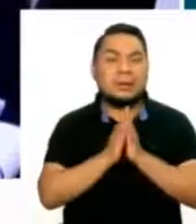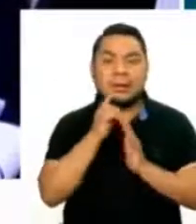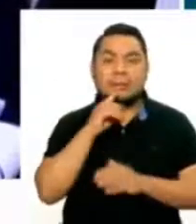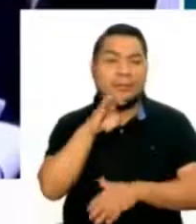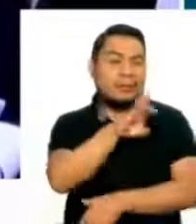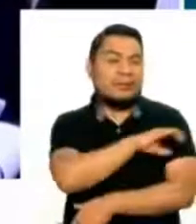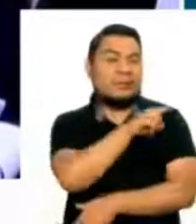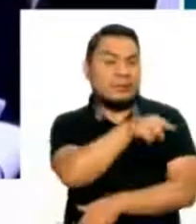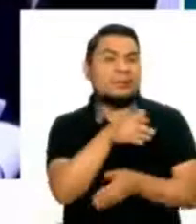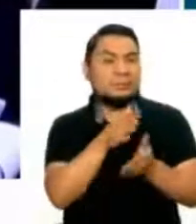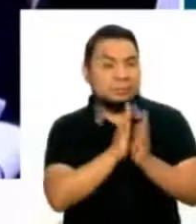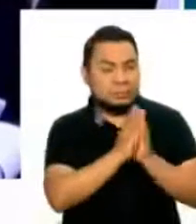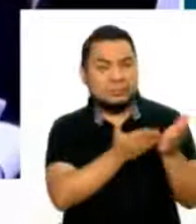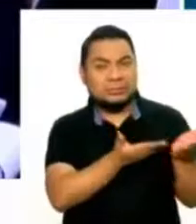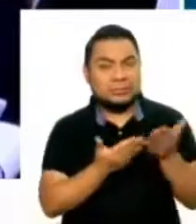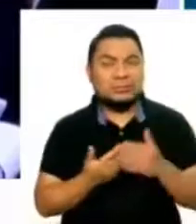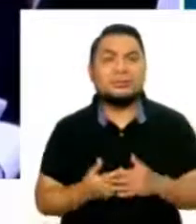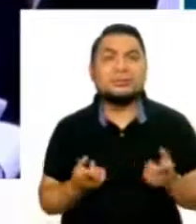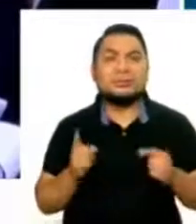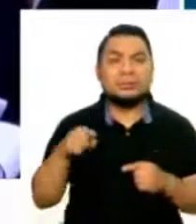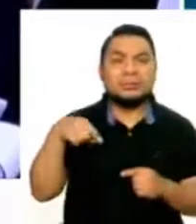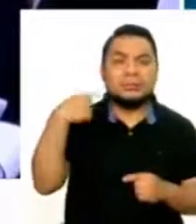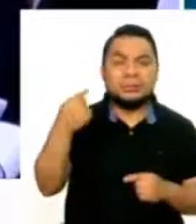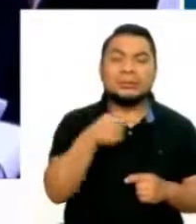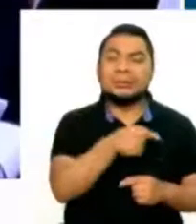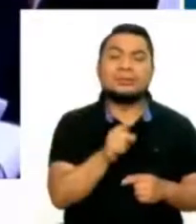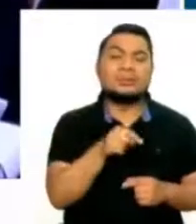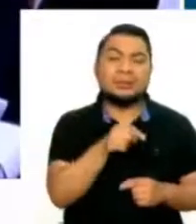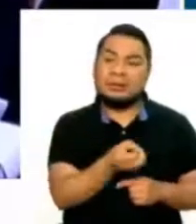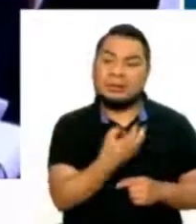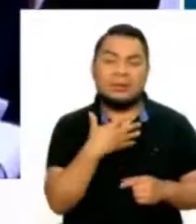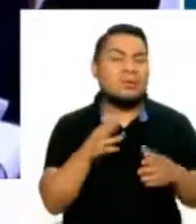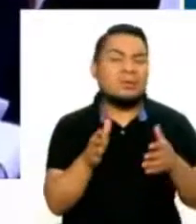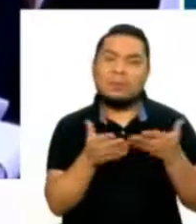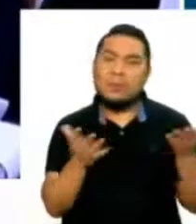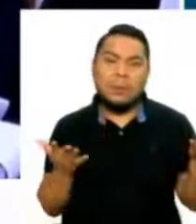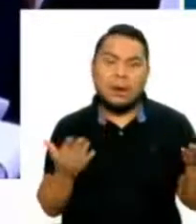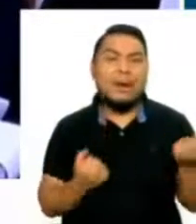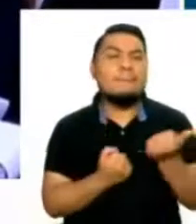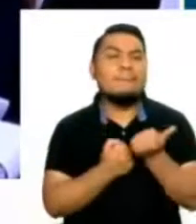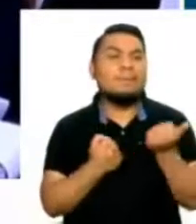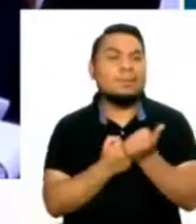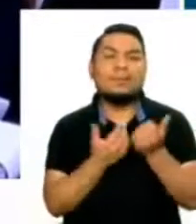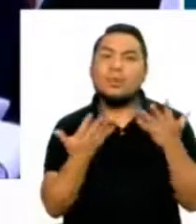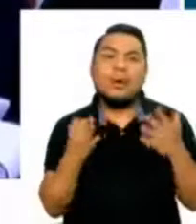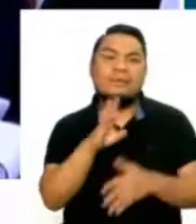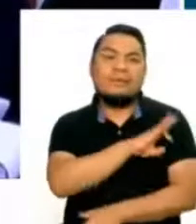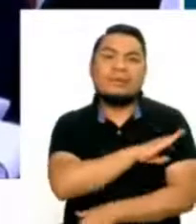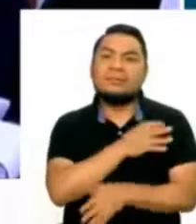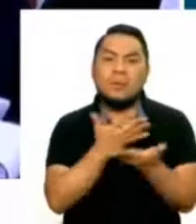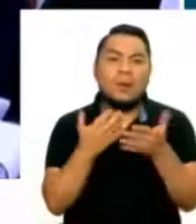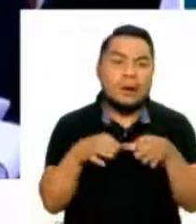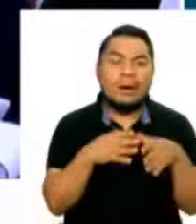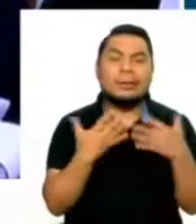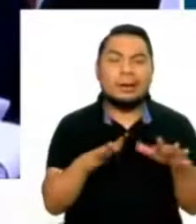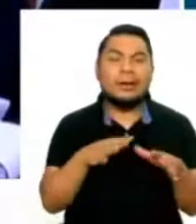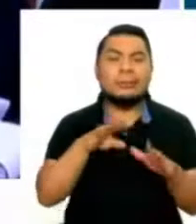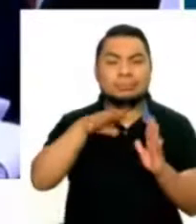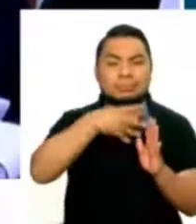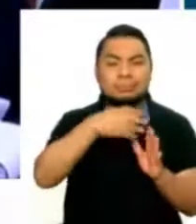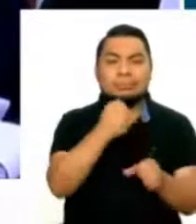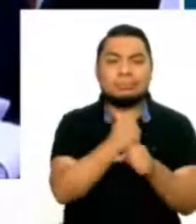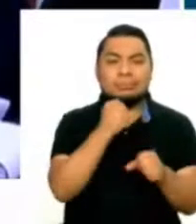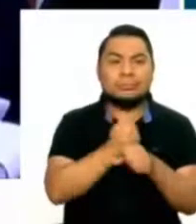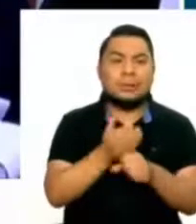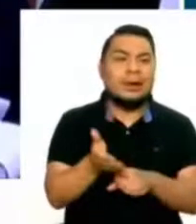Ministerio Público, quien ha señalado que no cuenta con mayor apoyo, y tiene actividades ya